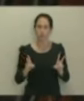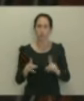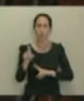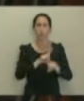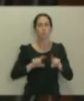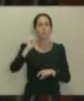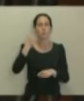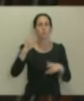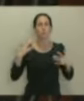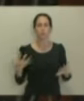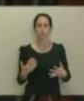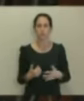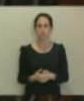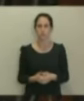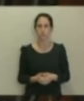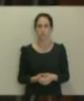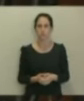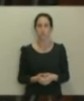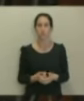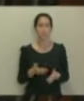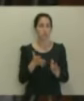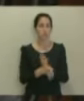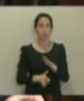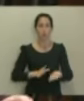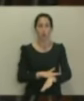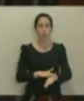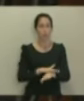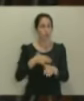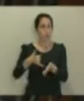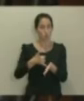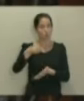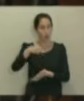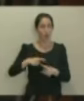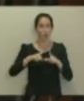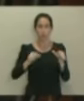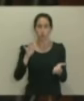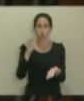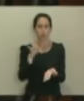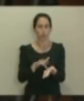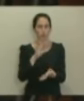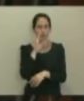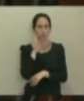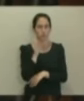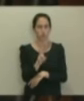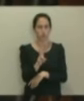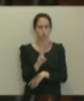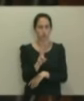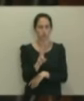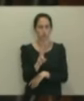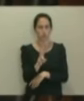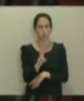evidentemente, que propicia gobiernos débiles, y aquí los hemos conocido en Asturias durante mucho